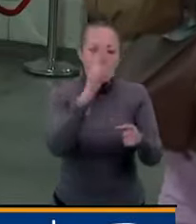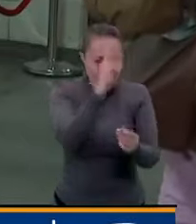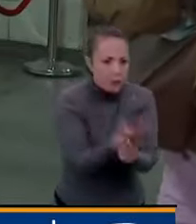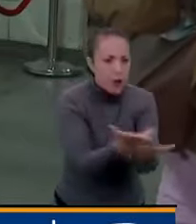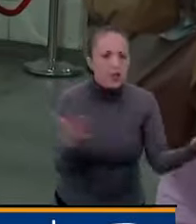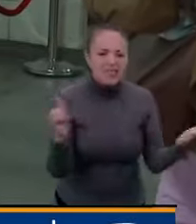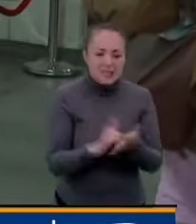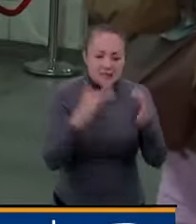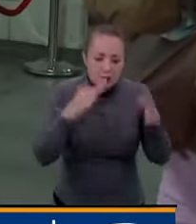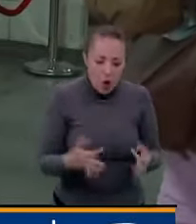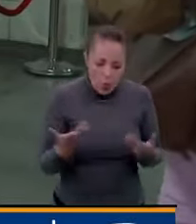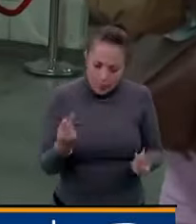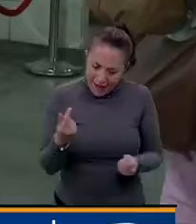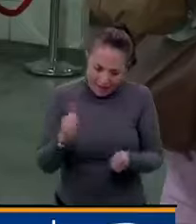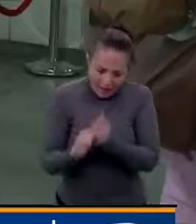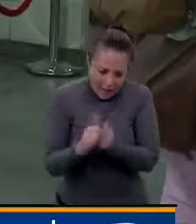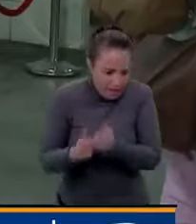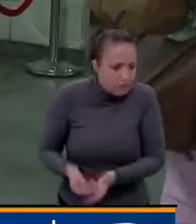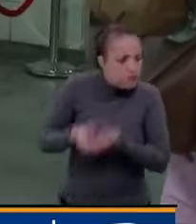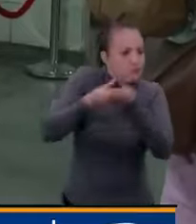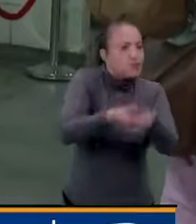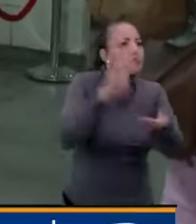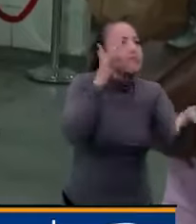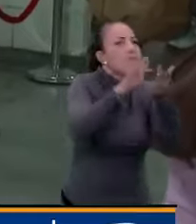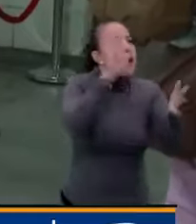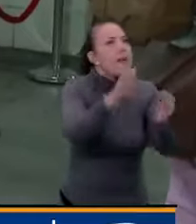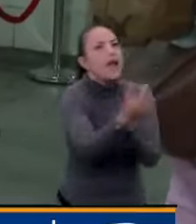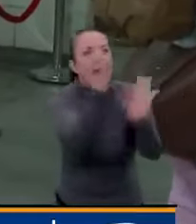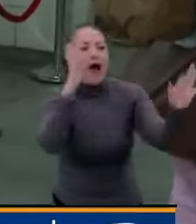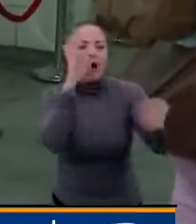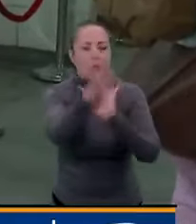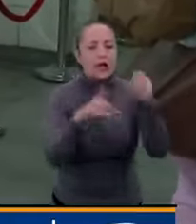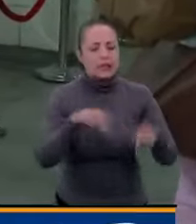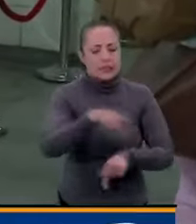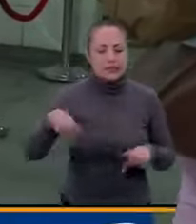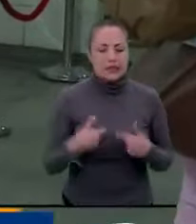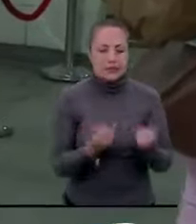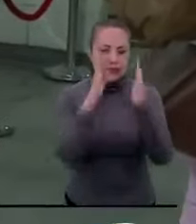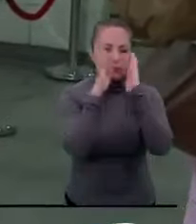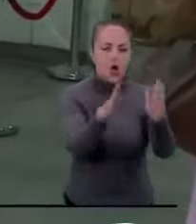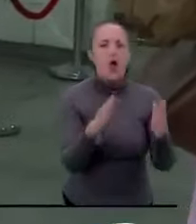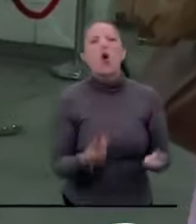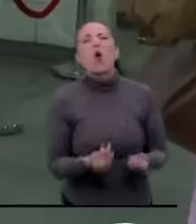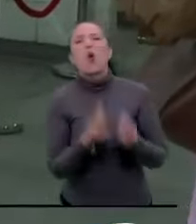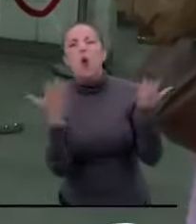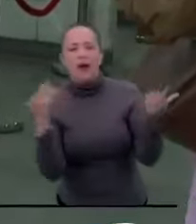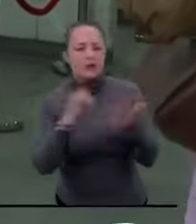práctica, la plata para cuidar la biodiversidad de nuestro país. Estaremos entonces muy atentos para saber de cuánto